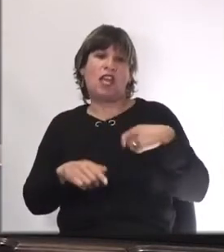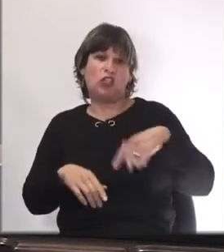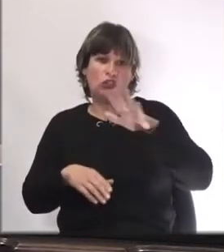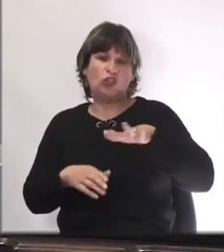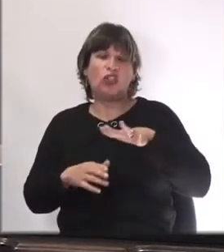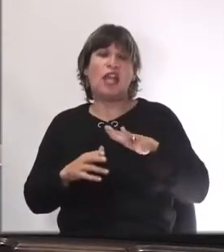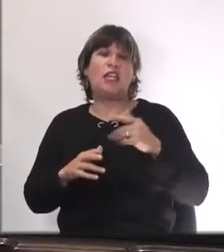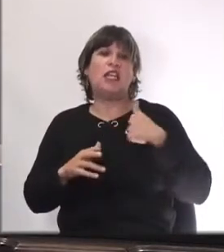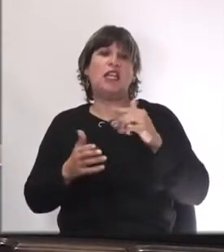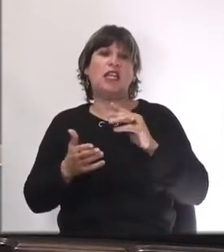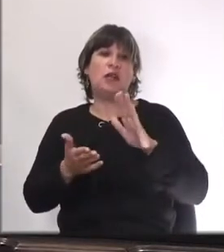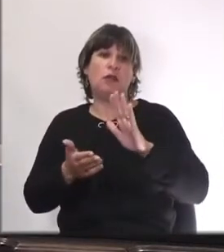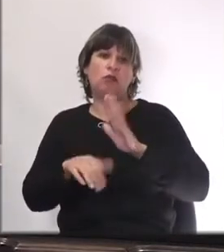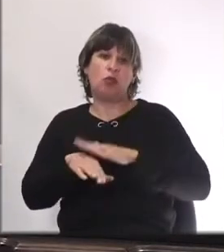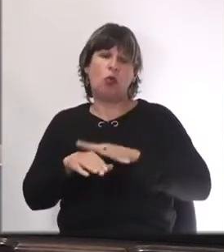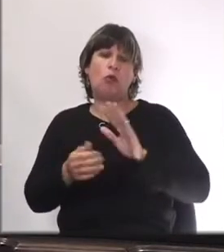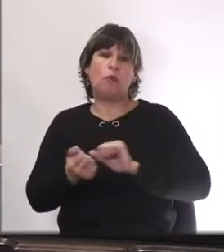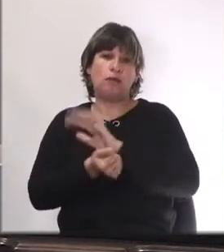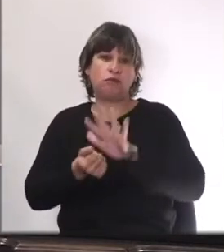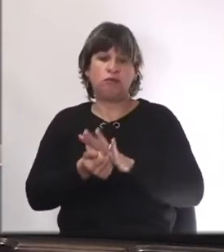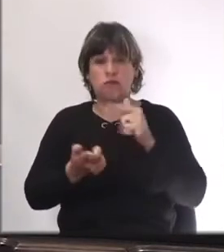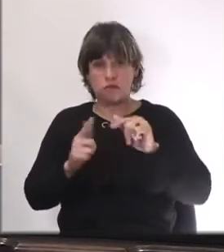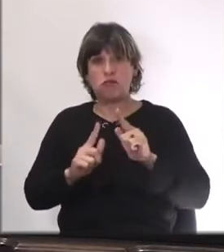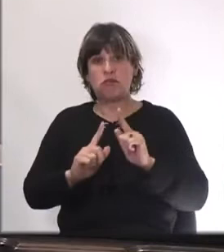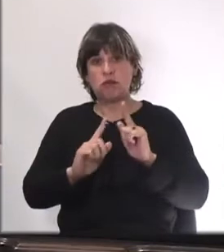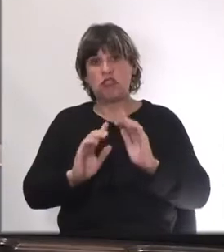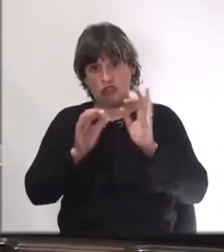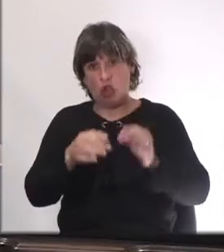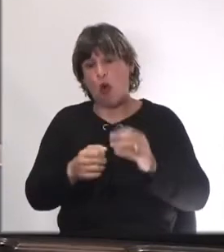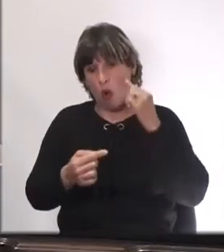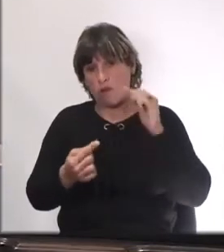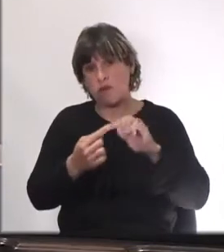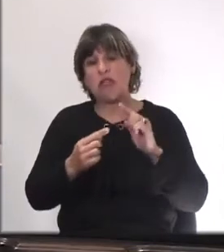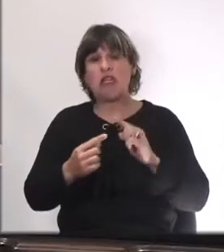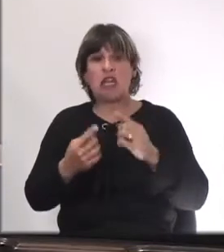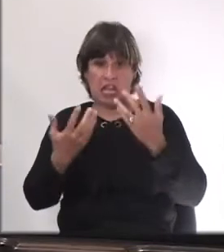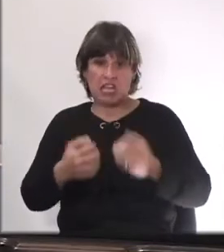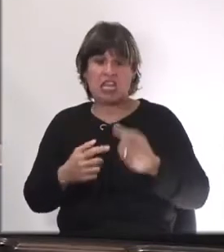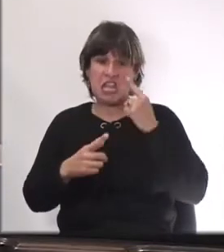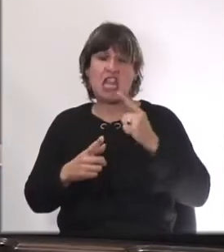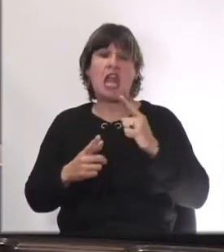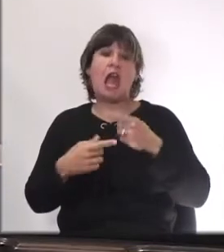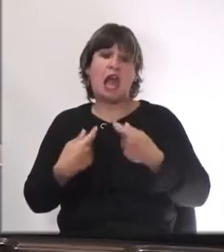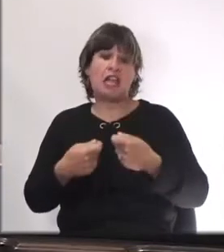meta fiscal en 140 millones de dólares, o sea, estaba dispuesto a gastar 140 millones